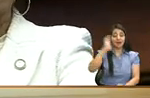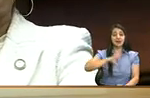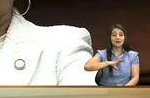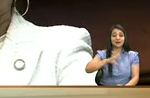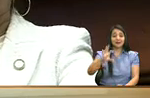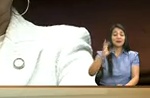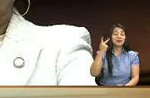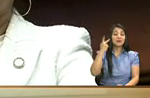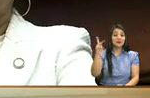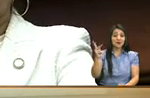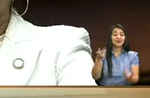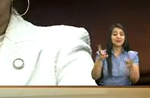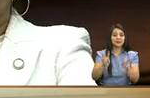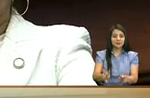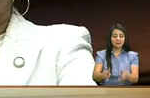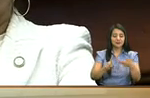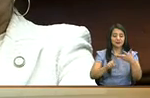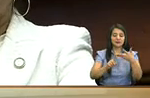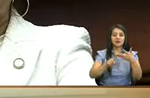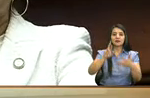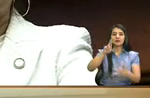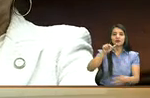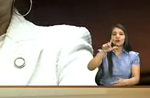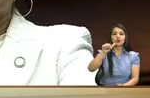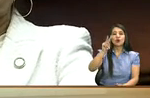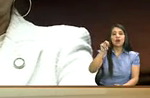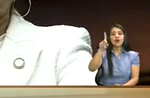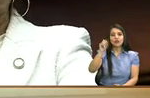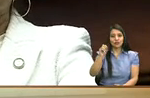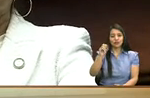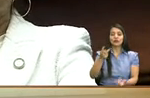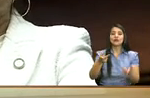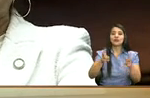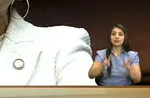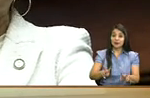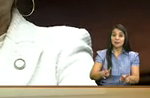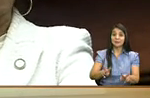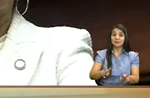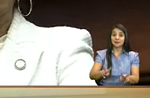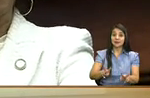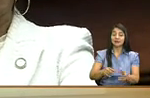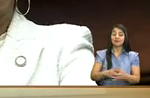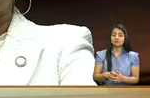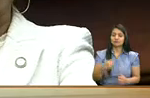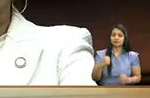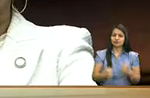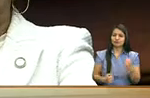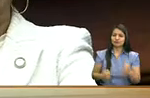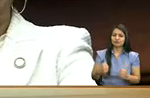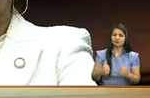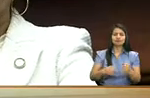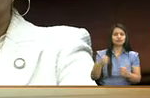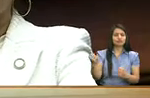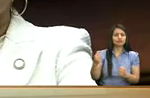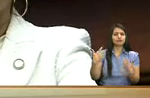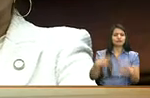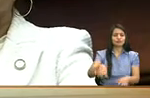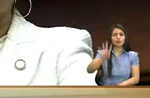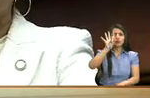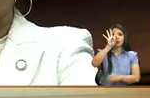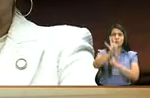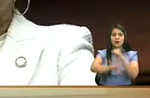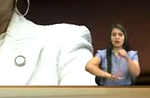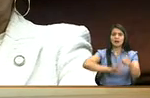de plata, Rolando Vera, el casqui de oro, que conquistó